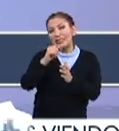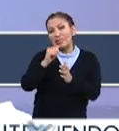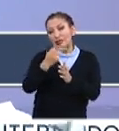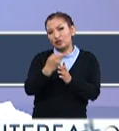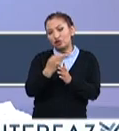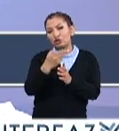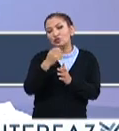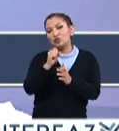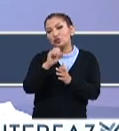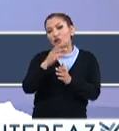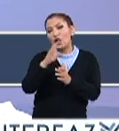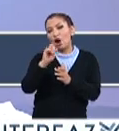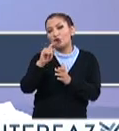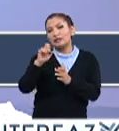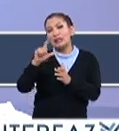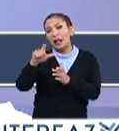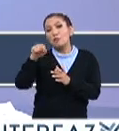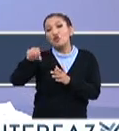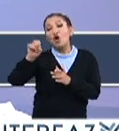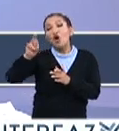pueden visitar, es